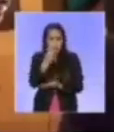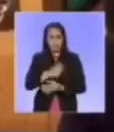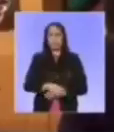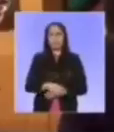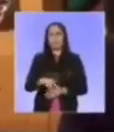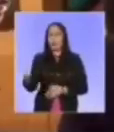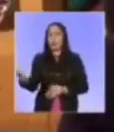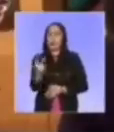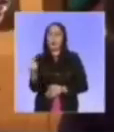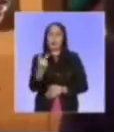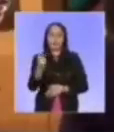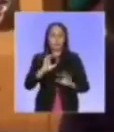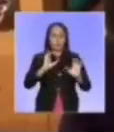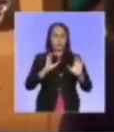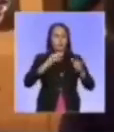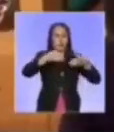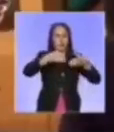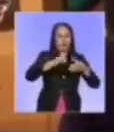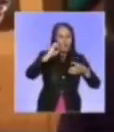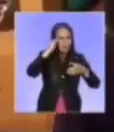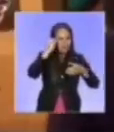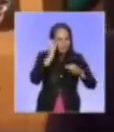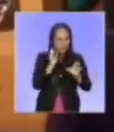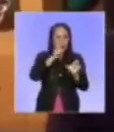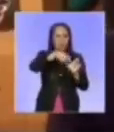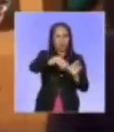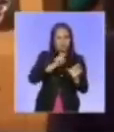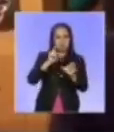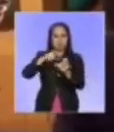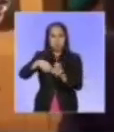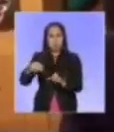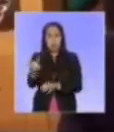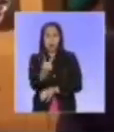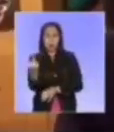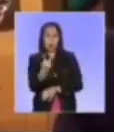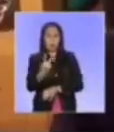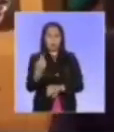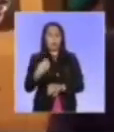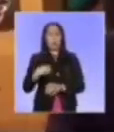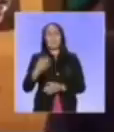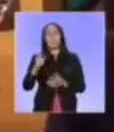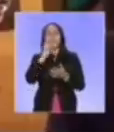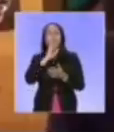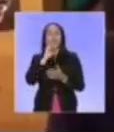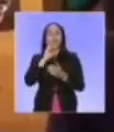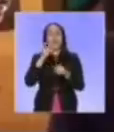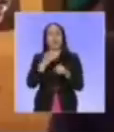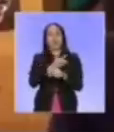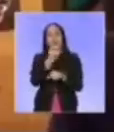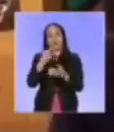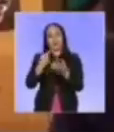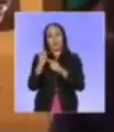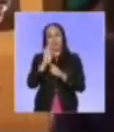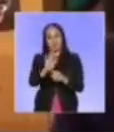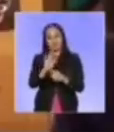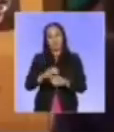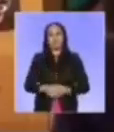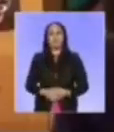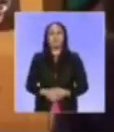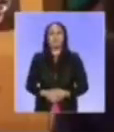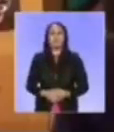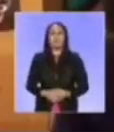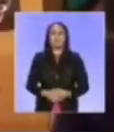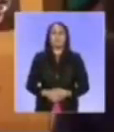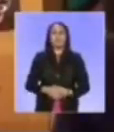no pertenecen a la comunidad indígena respecto de la cual se ostentaron. Es menester precisar que las